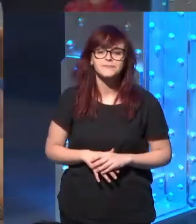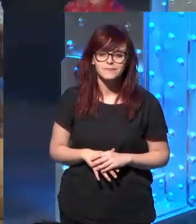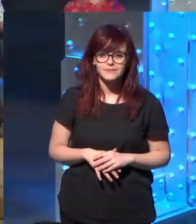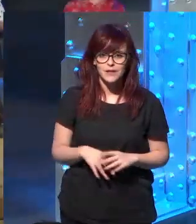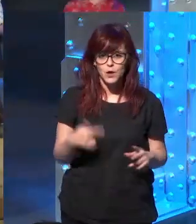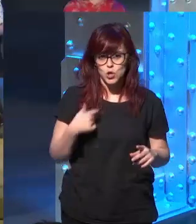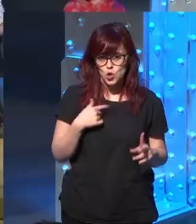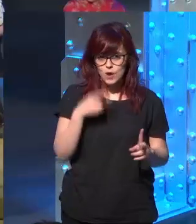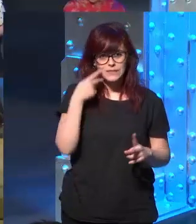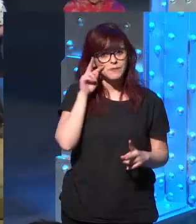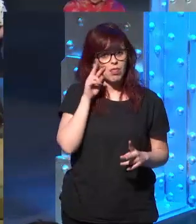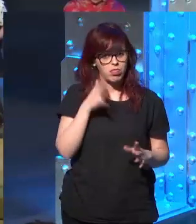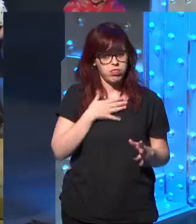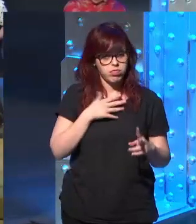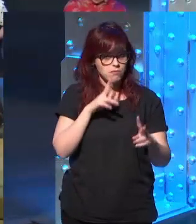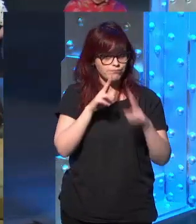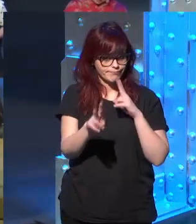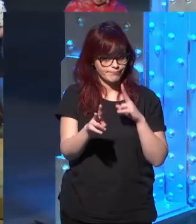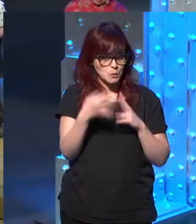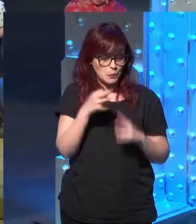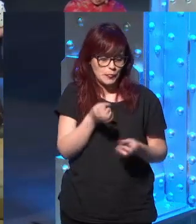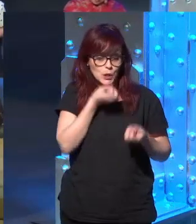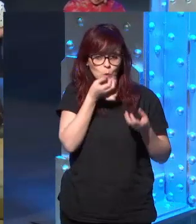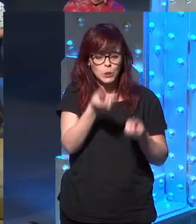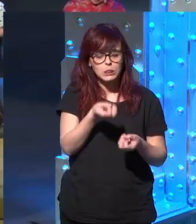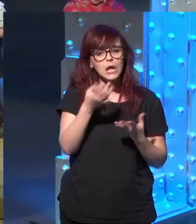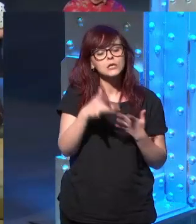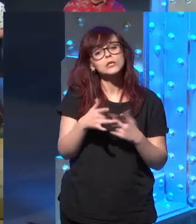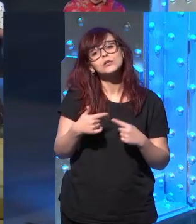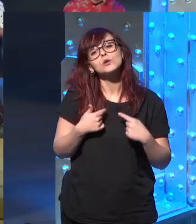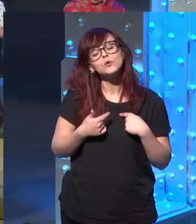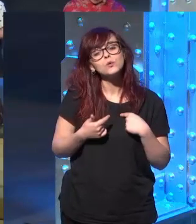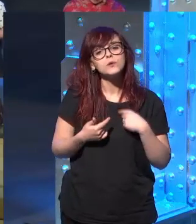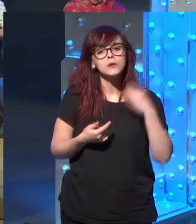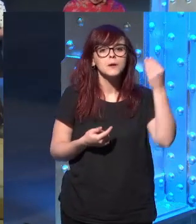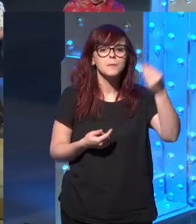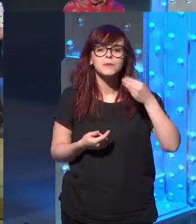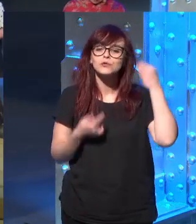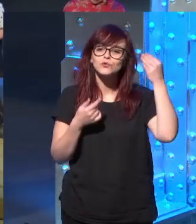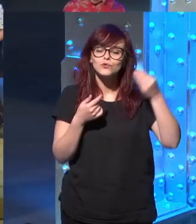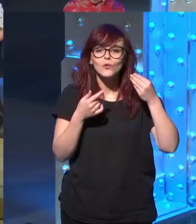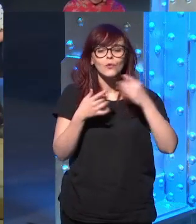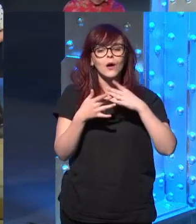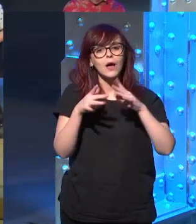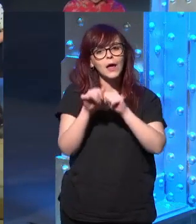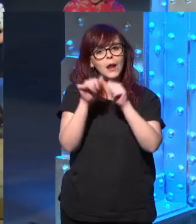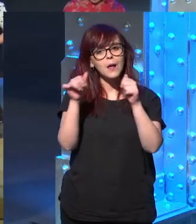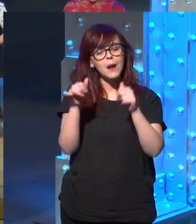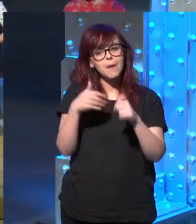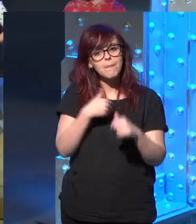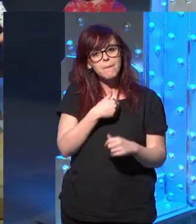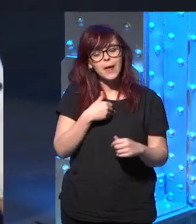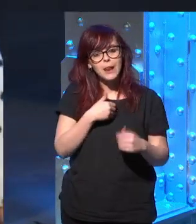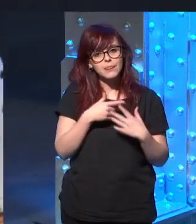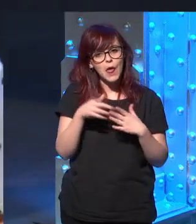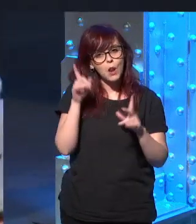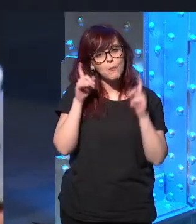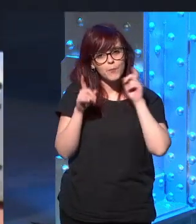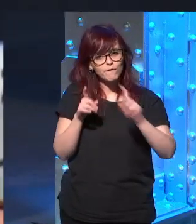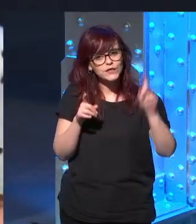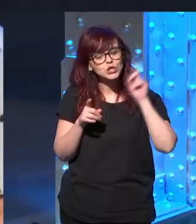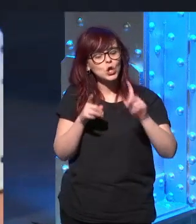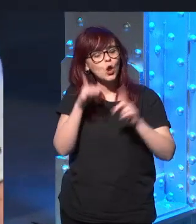Yo te puedo contar mi experiencia. Yo es que ahí creo que el papel del profesor y de la profesora es